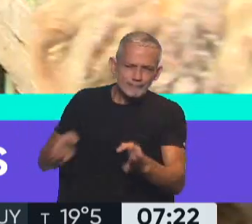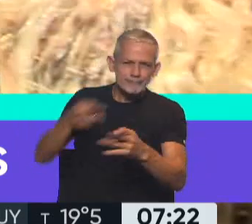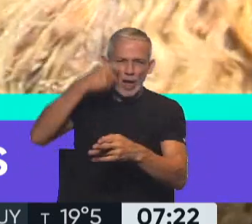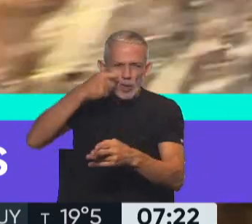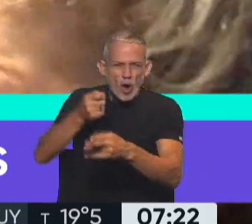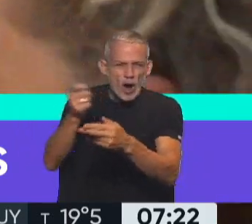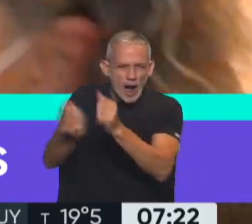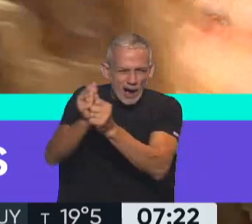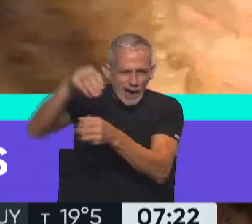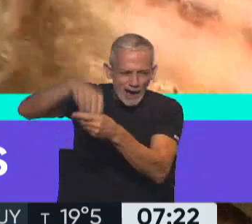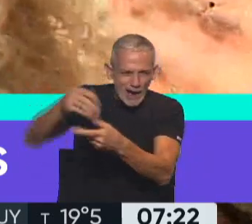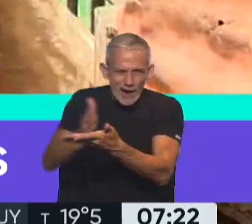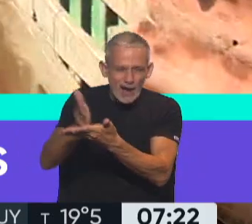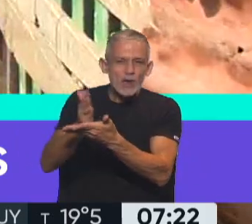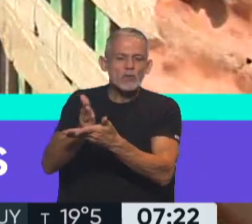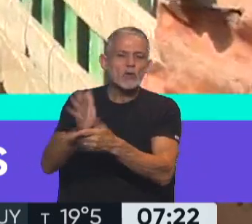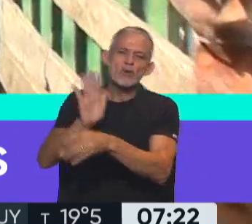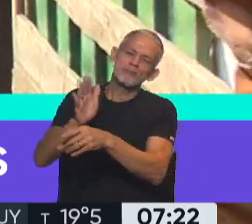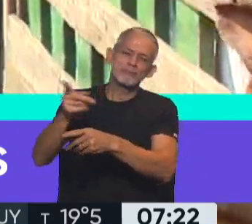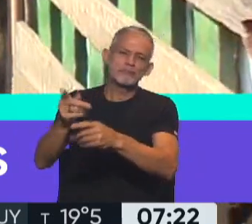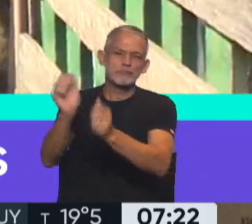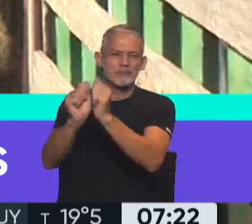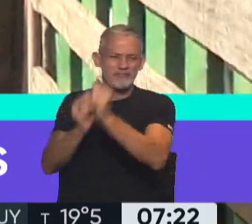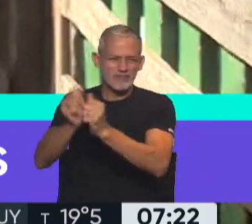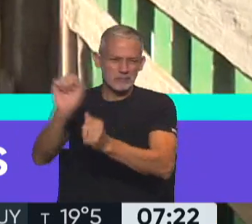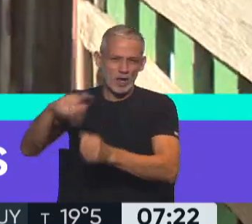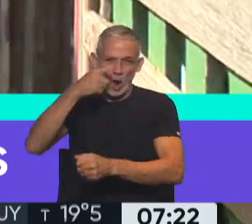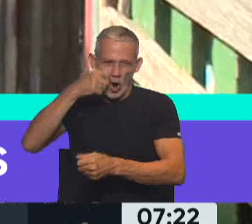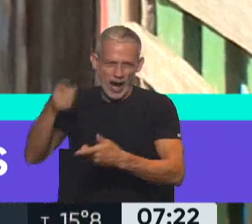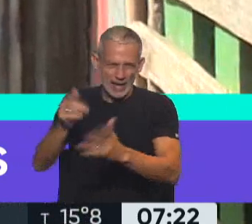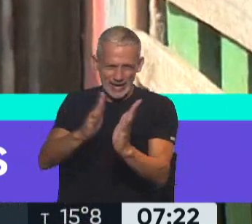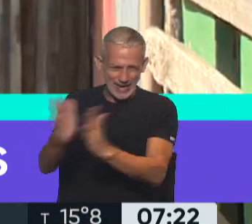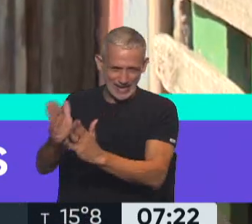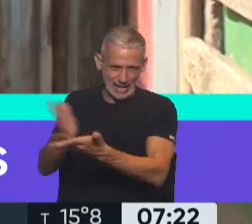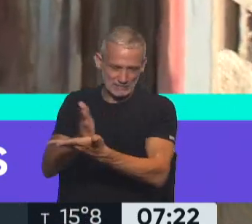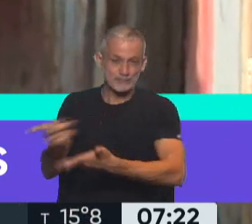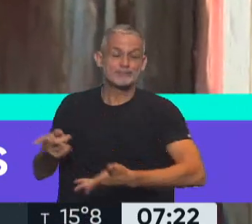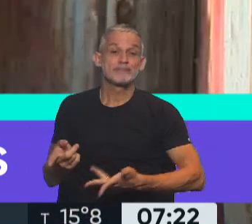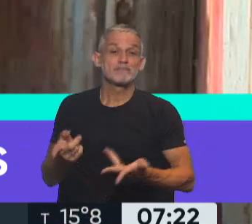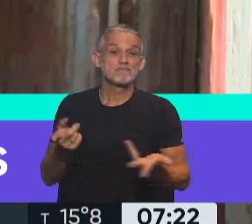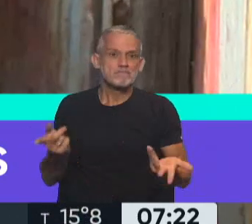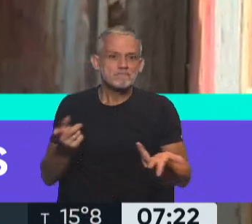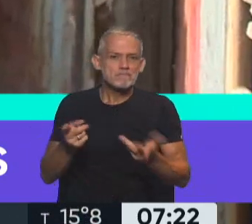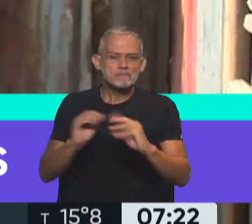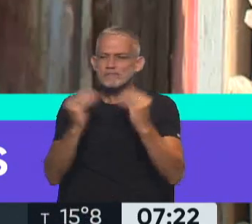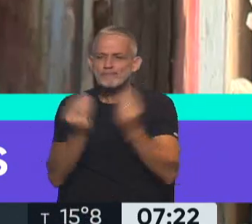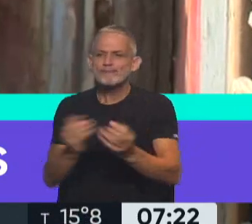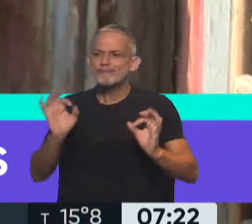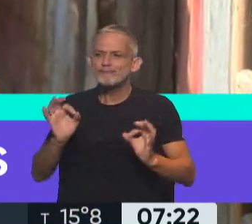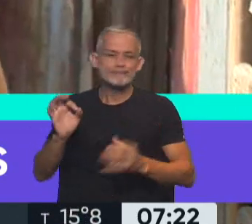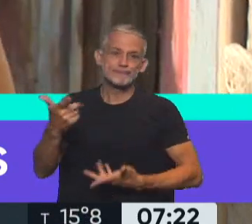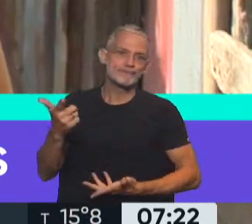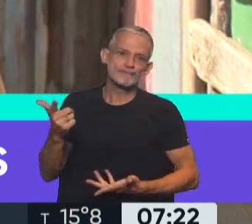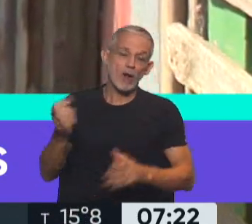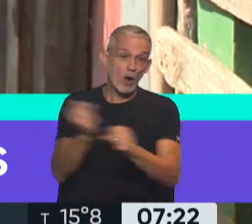se producía, donde había una cocina de cocaína. ¿Qué pasa? Todavía los resultados finales no